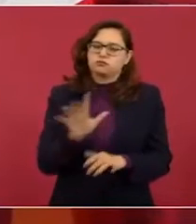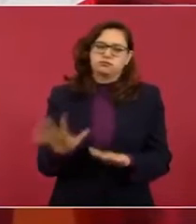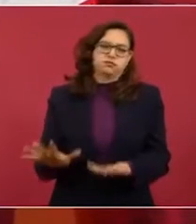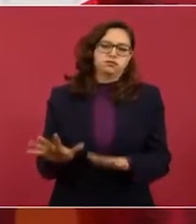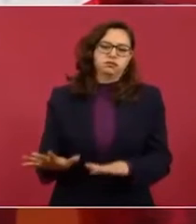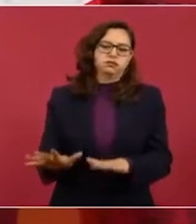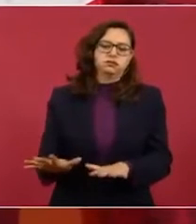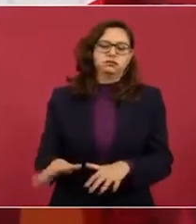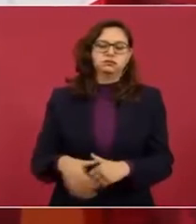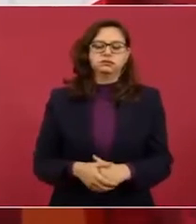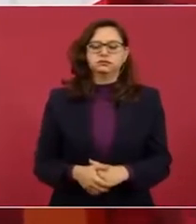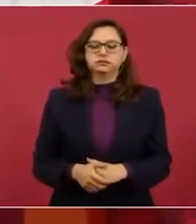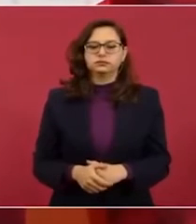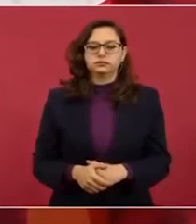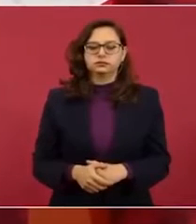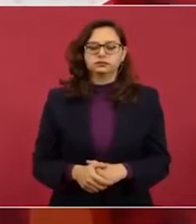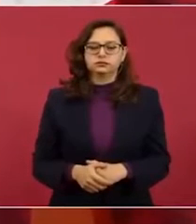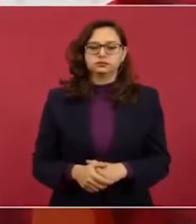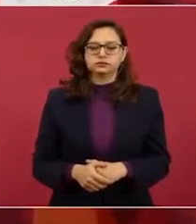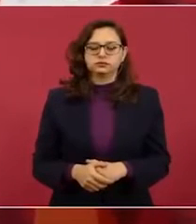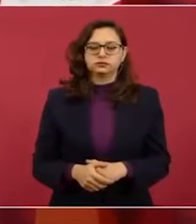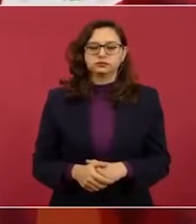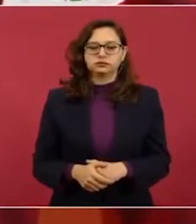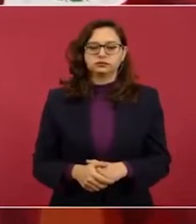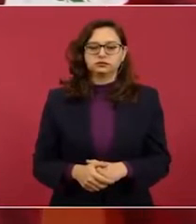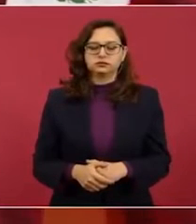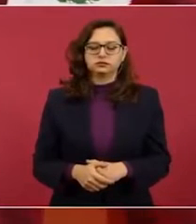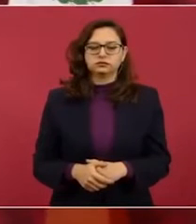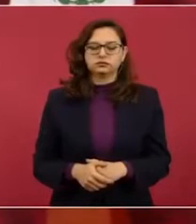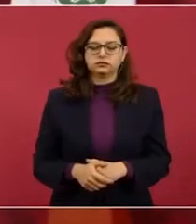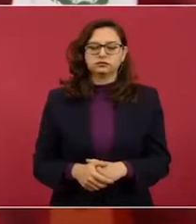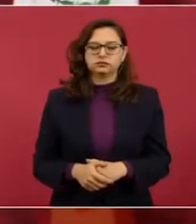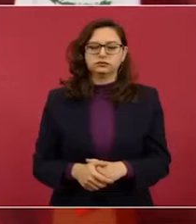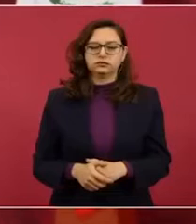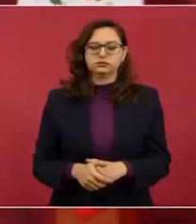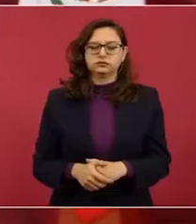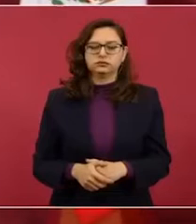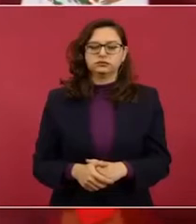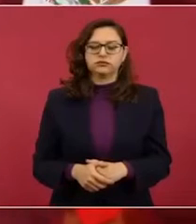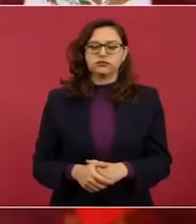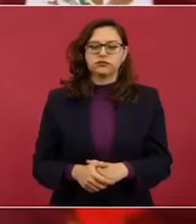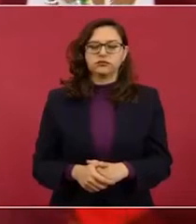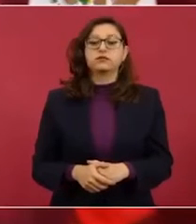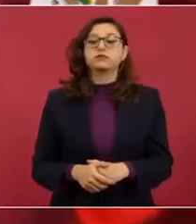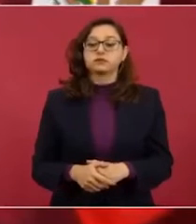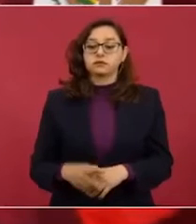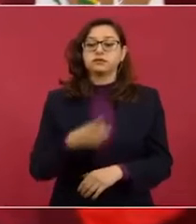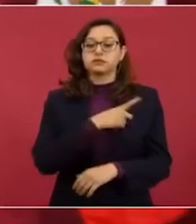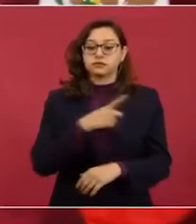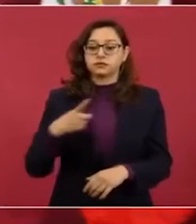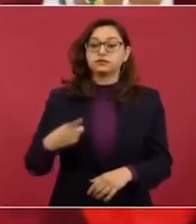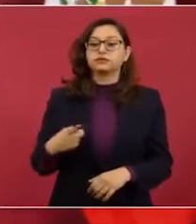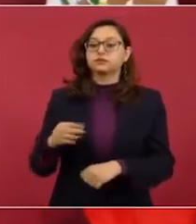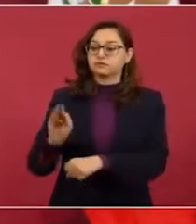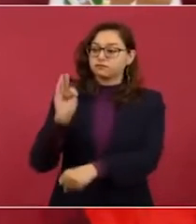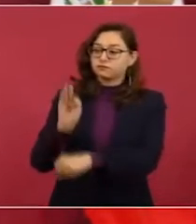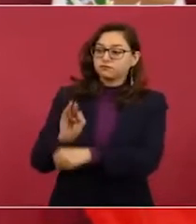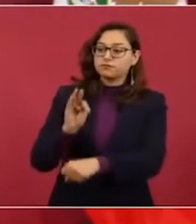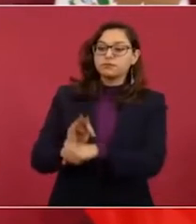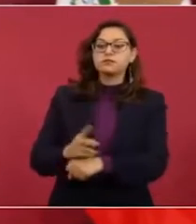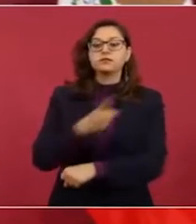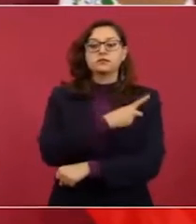se tiene que proteger y respetar.